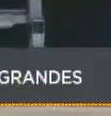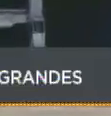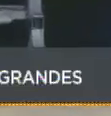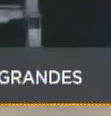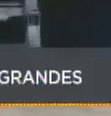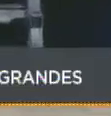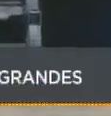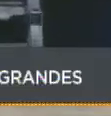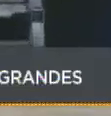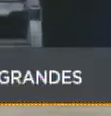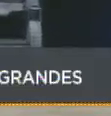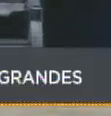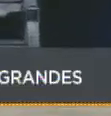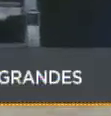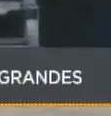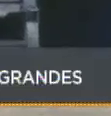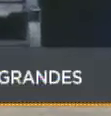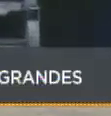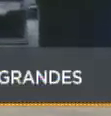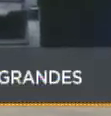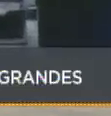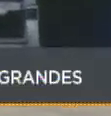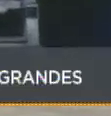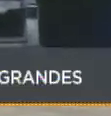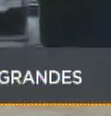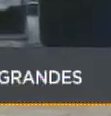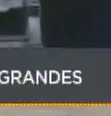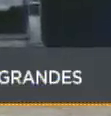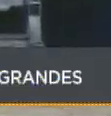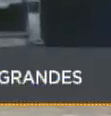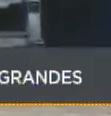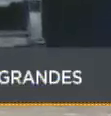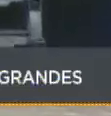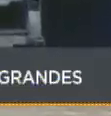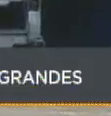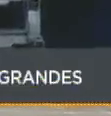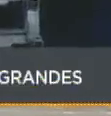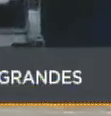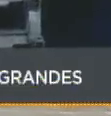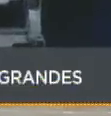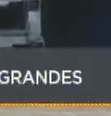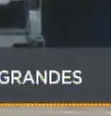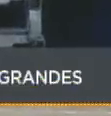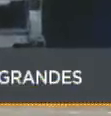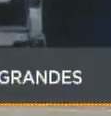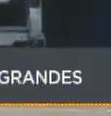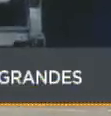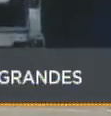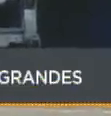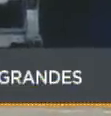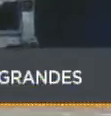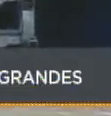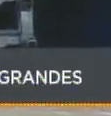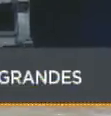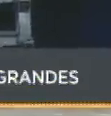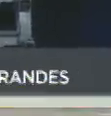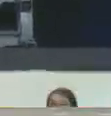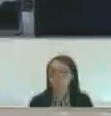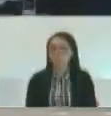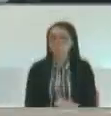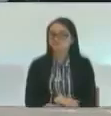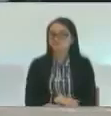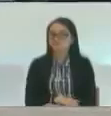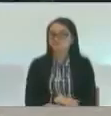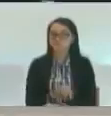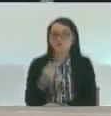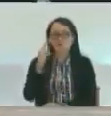personal aquí en esta tierra sagrada de Guayana. Por aquí pasó Bolívar, compadre,